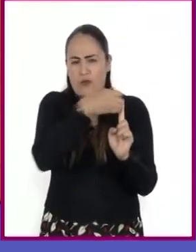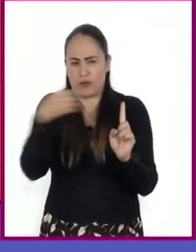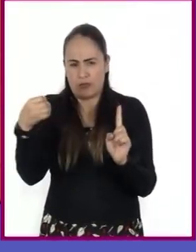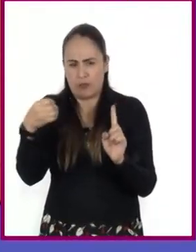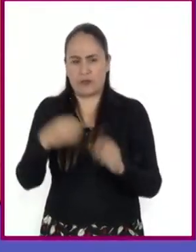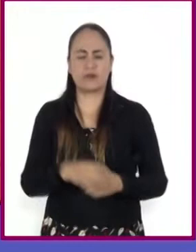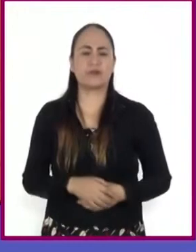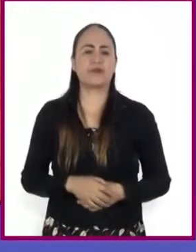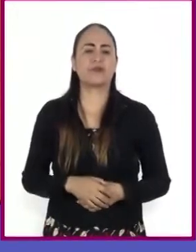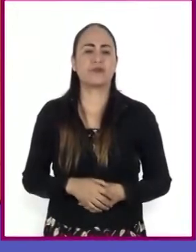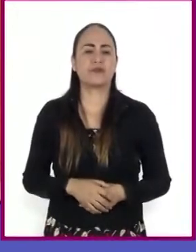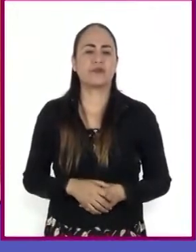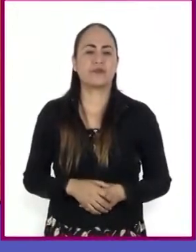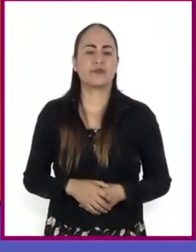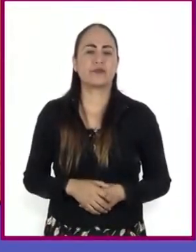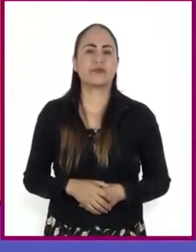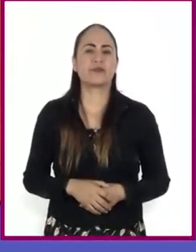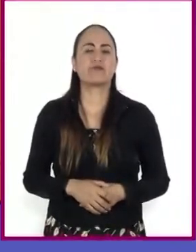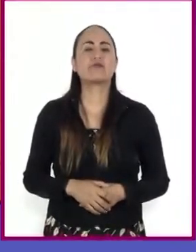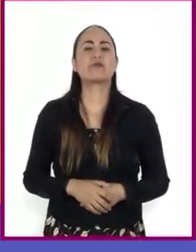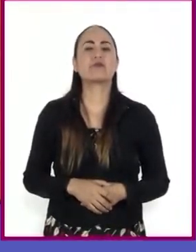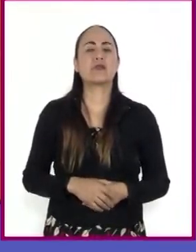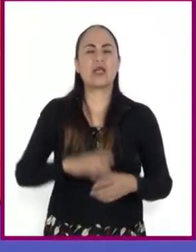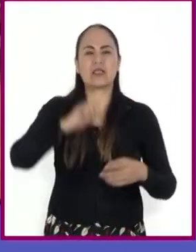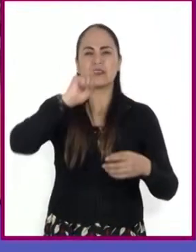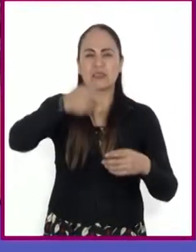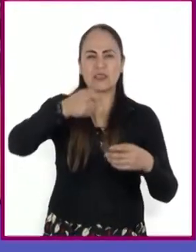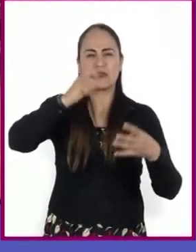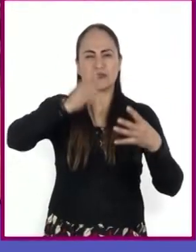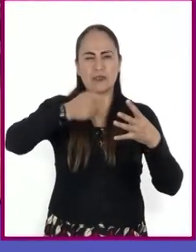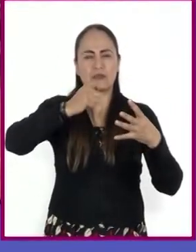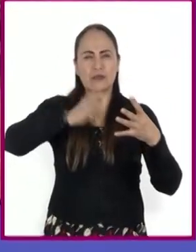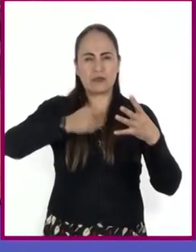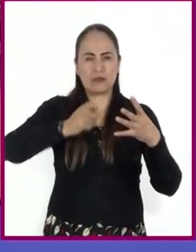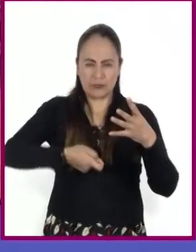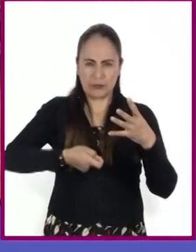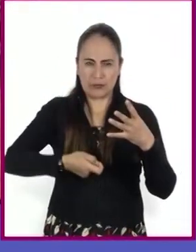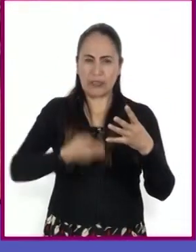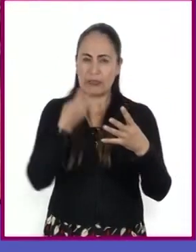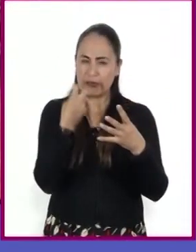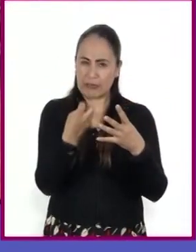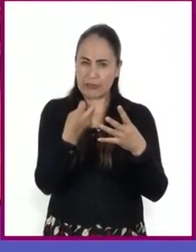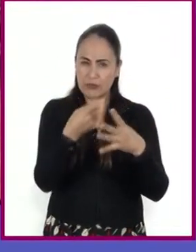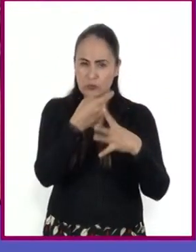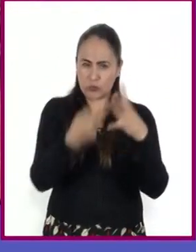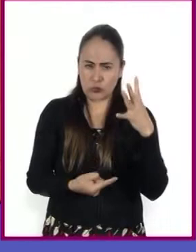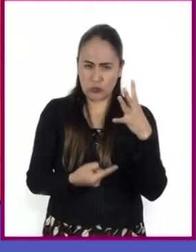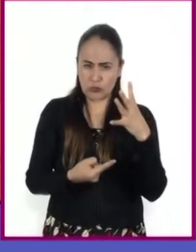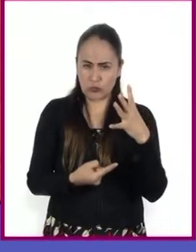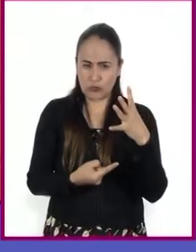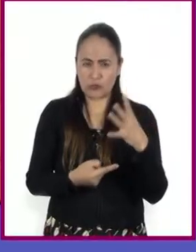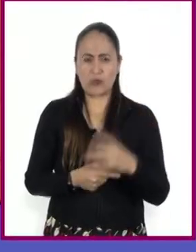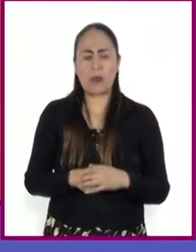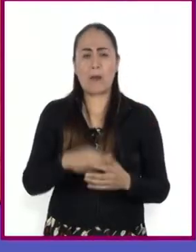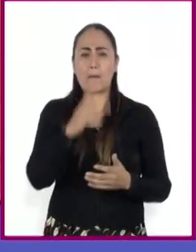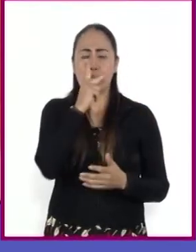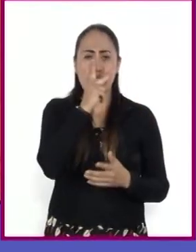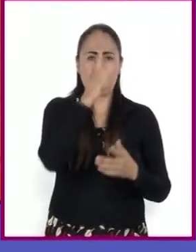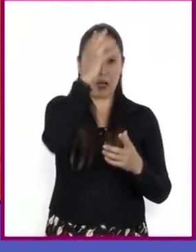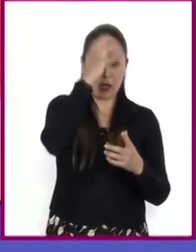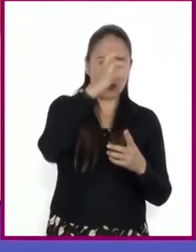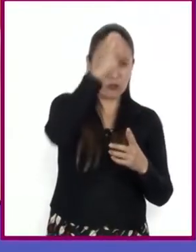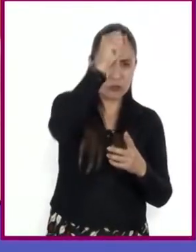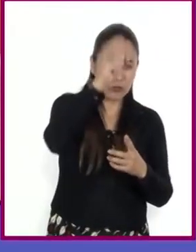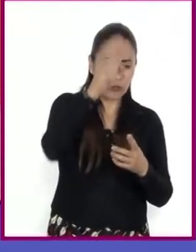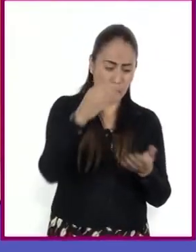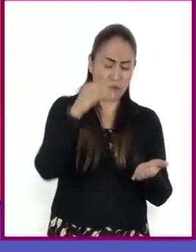Al preparar definiciones es importante tener en cuenta que la definición no puede contener la palabra definida